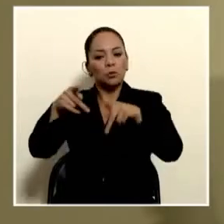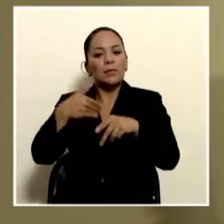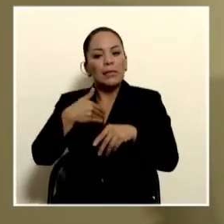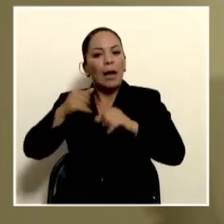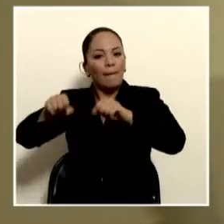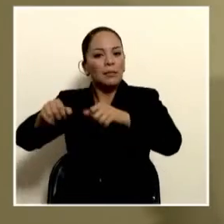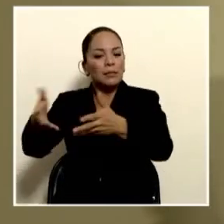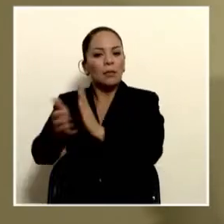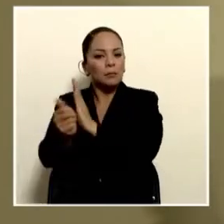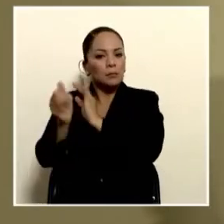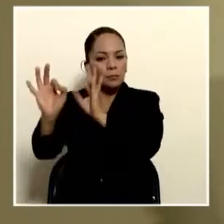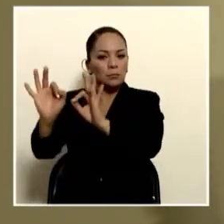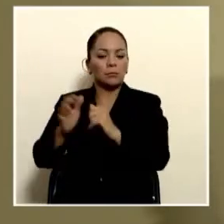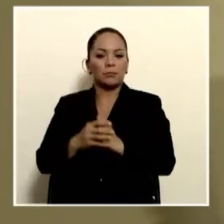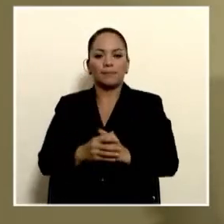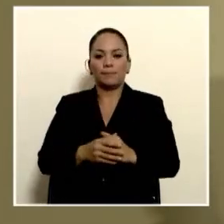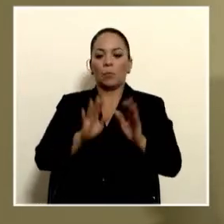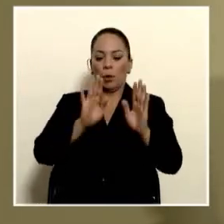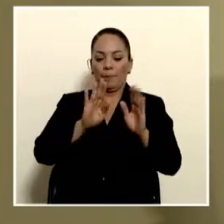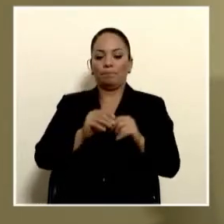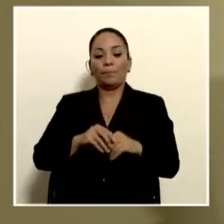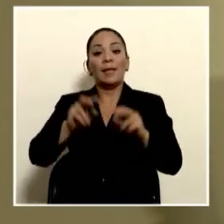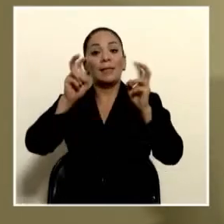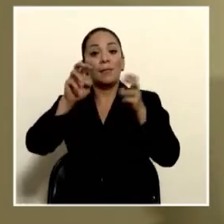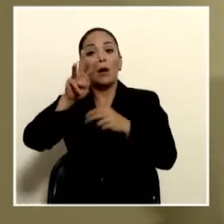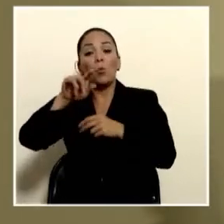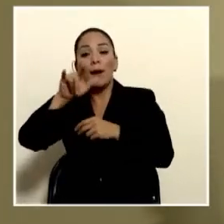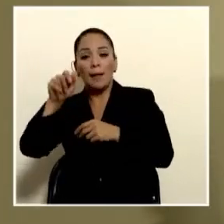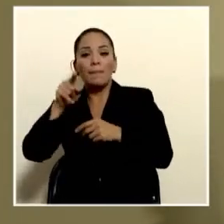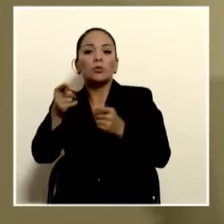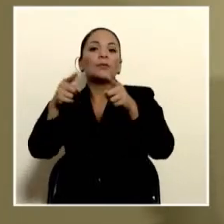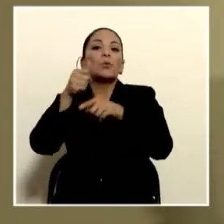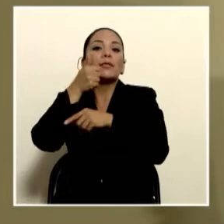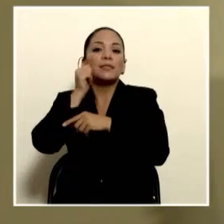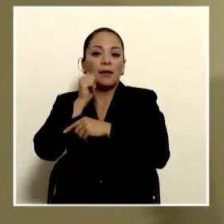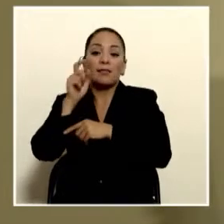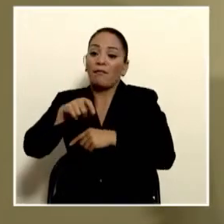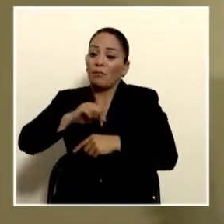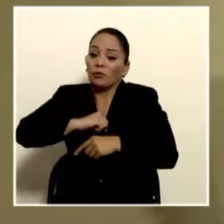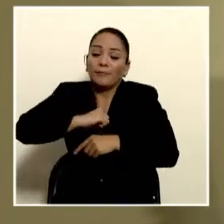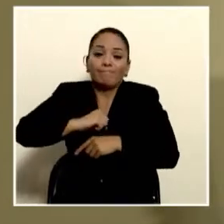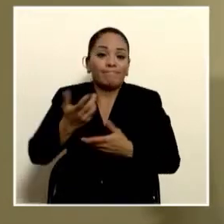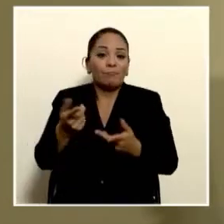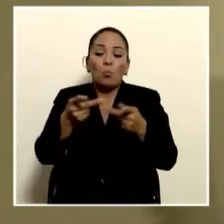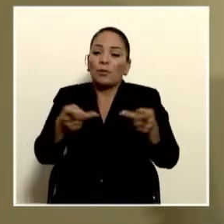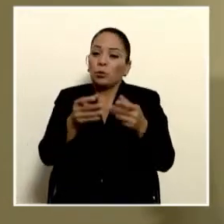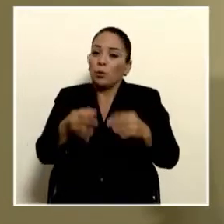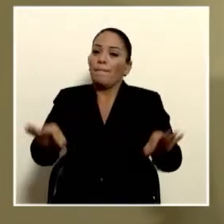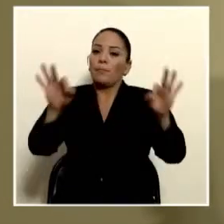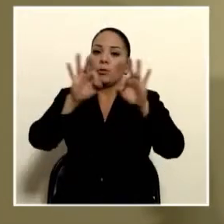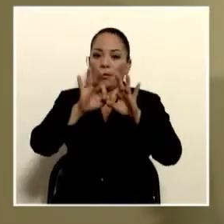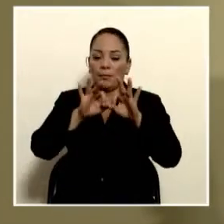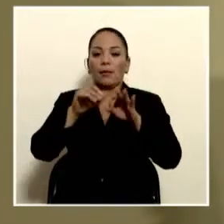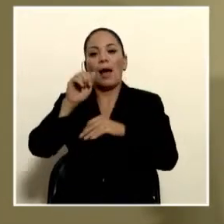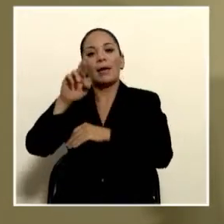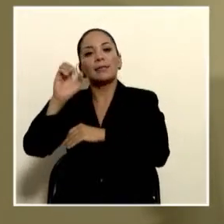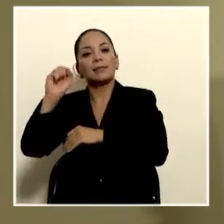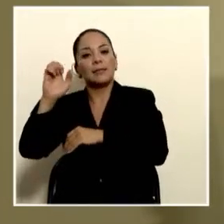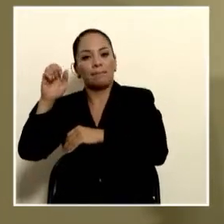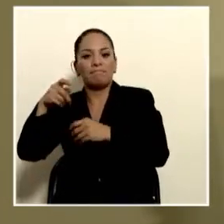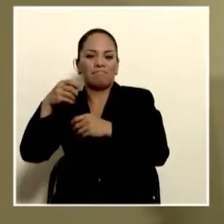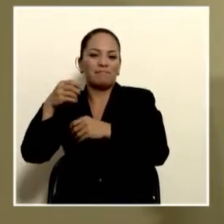capacidades. Sobre don William, eso fue ayer, hay que correr porque eso es un puesto importante, el de Arecep. Muchas